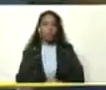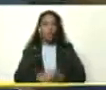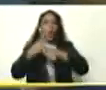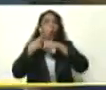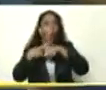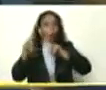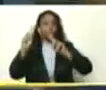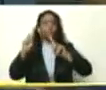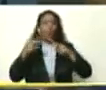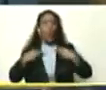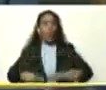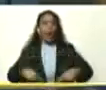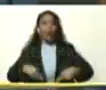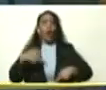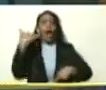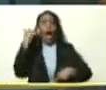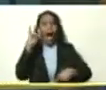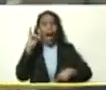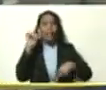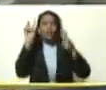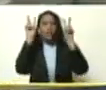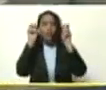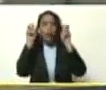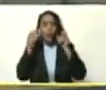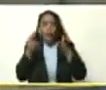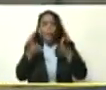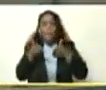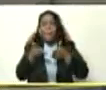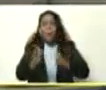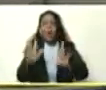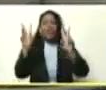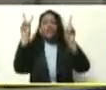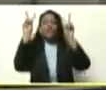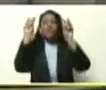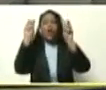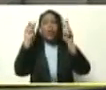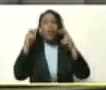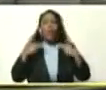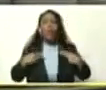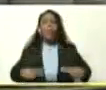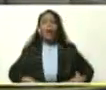Otra humanidad está naciendo. Una nueva humanidad